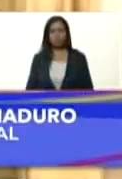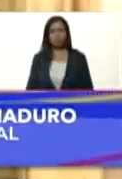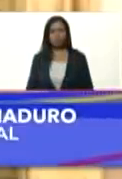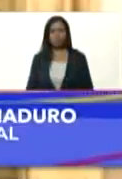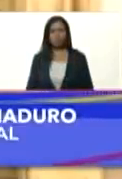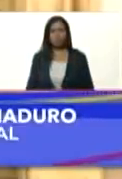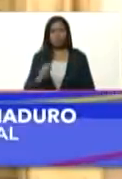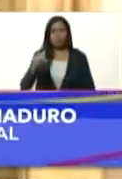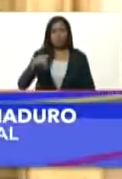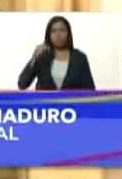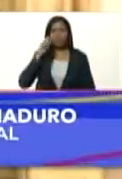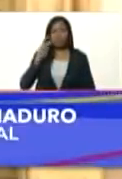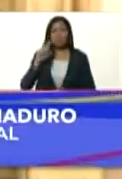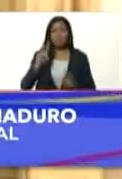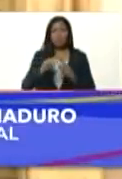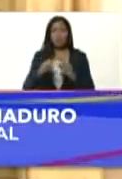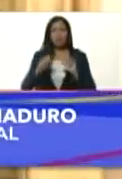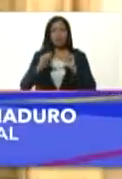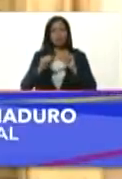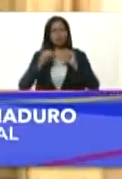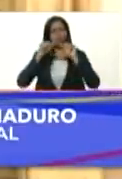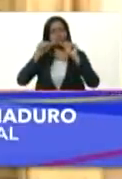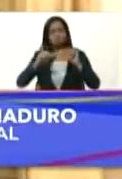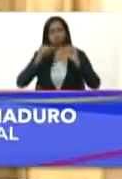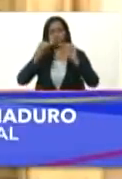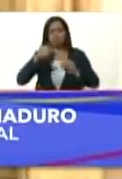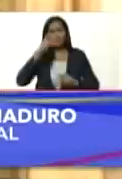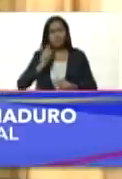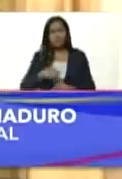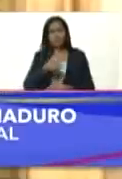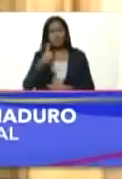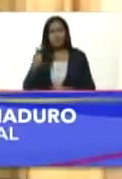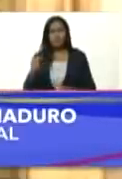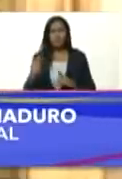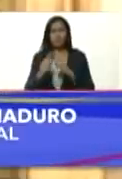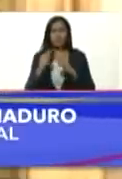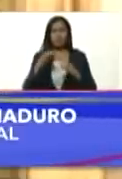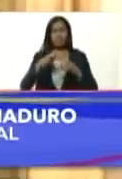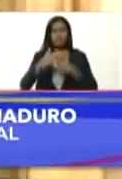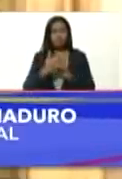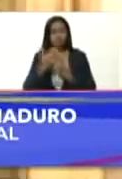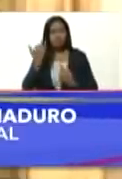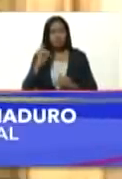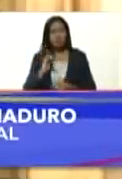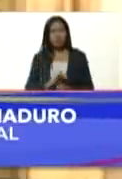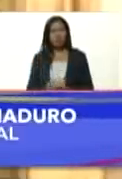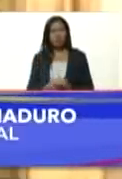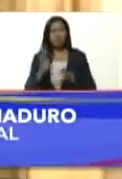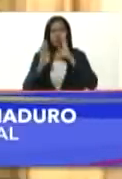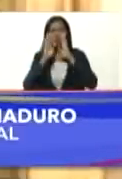Hoy lo que queda es avanzar, enfrentar